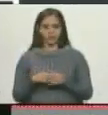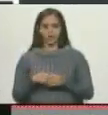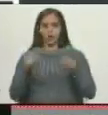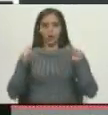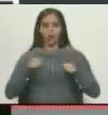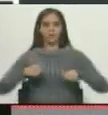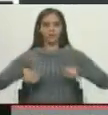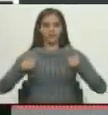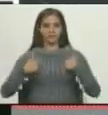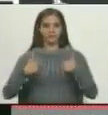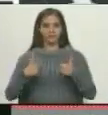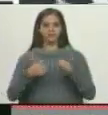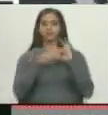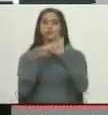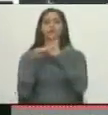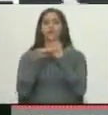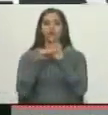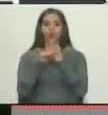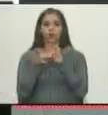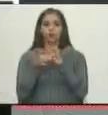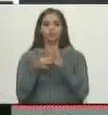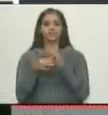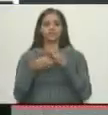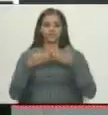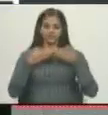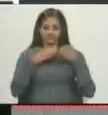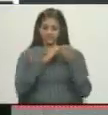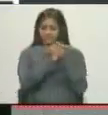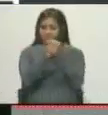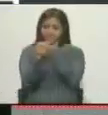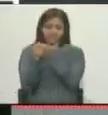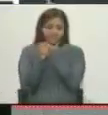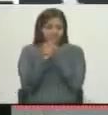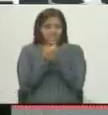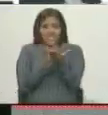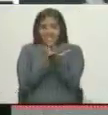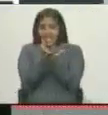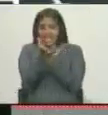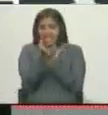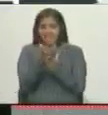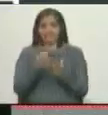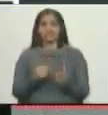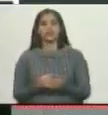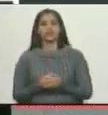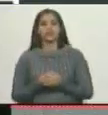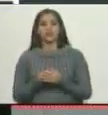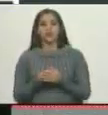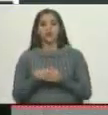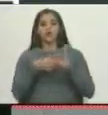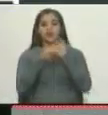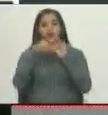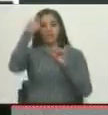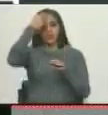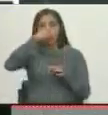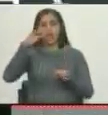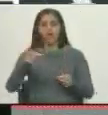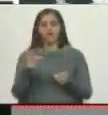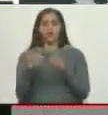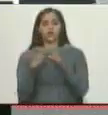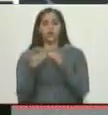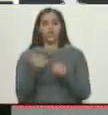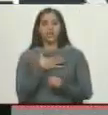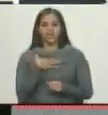nunca, unión, cohesión, lealtad absoluta. Hoy más que nunca, unión del pueblo. Todo el que